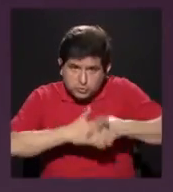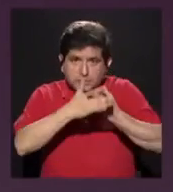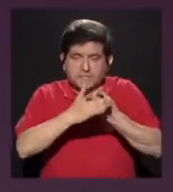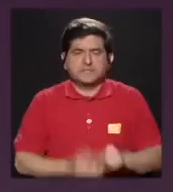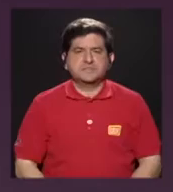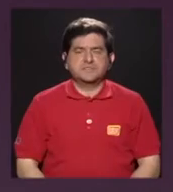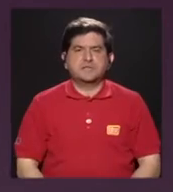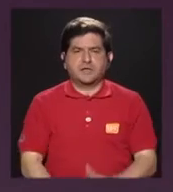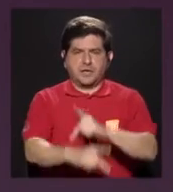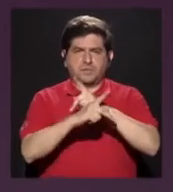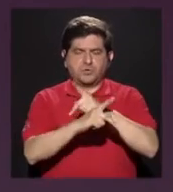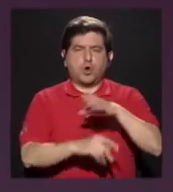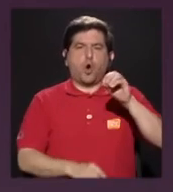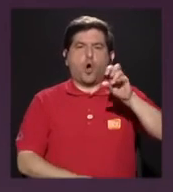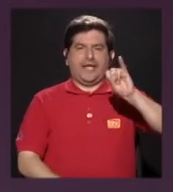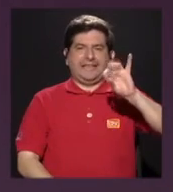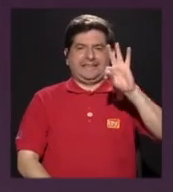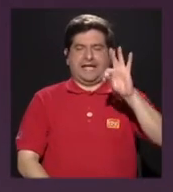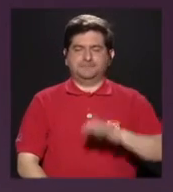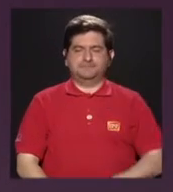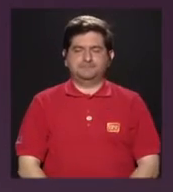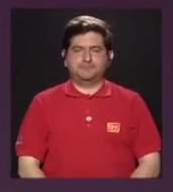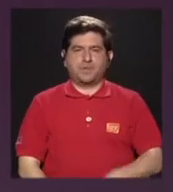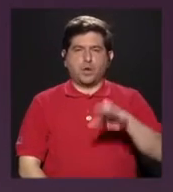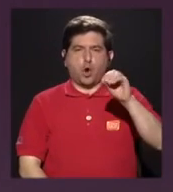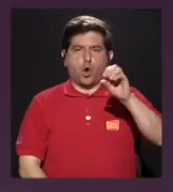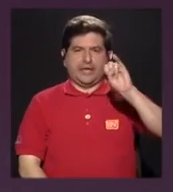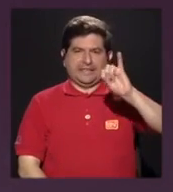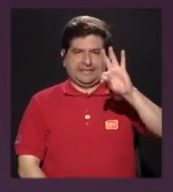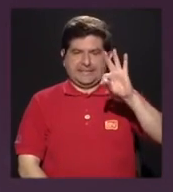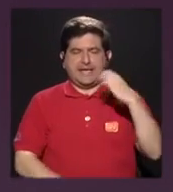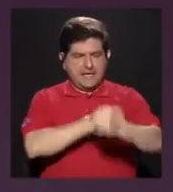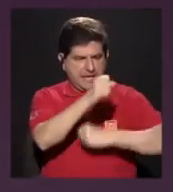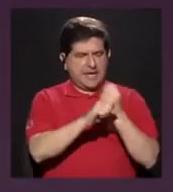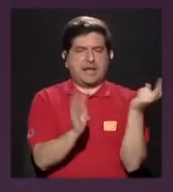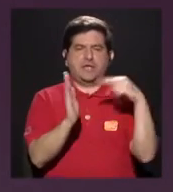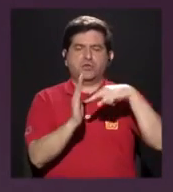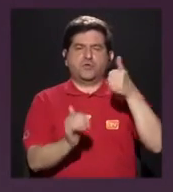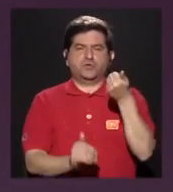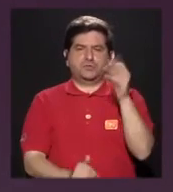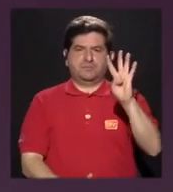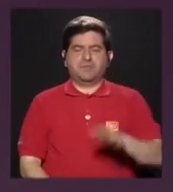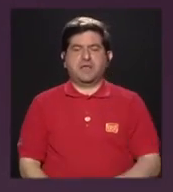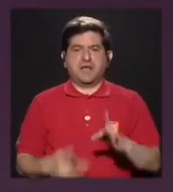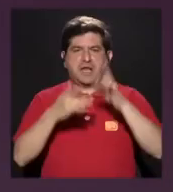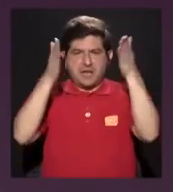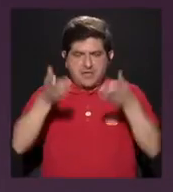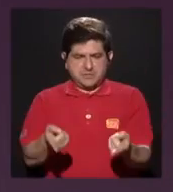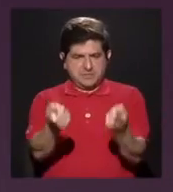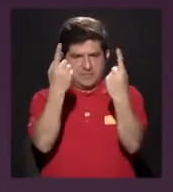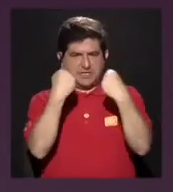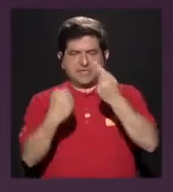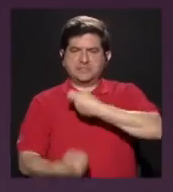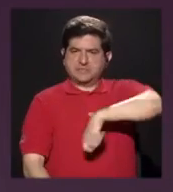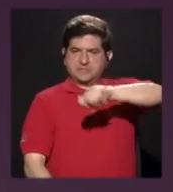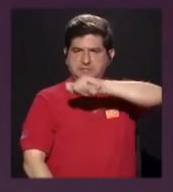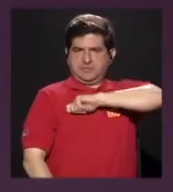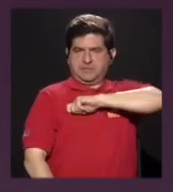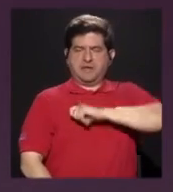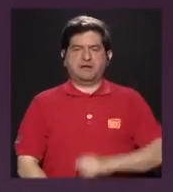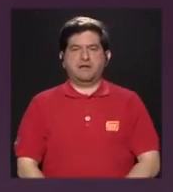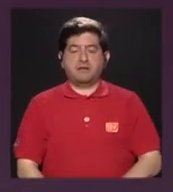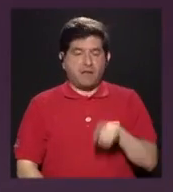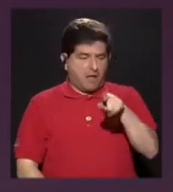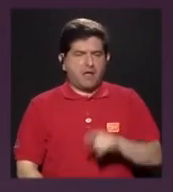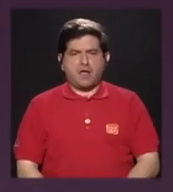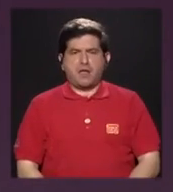abrigo de la oit la oit en el año 2014 traía unos especialistas de españa para